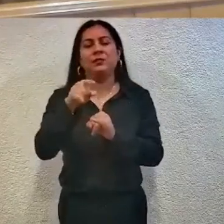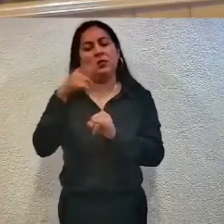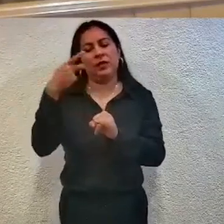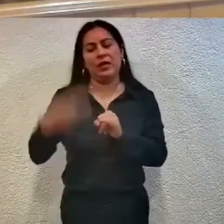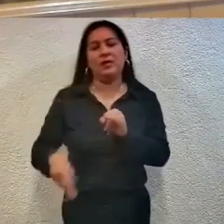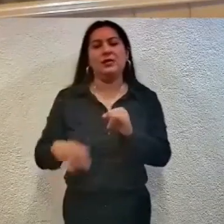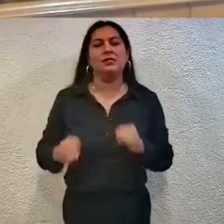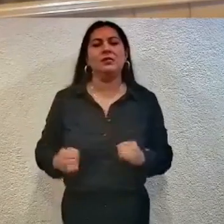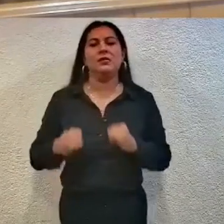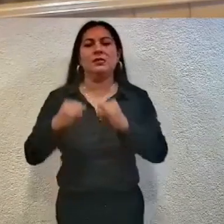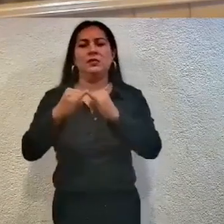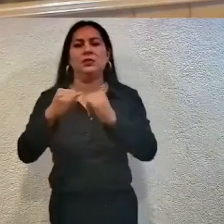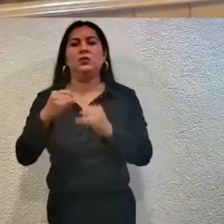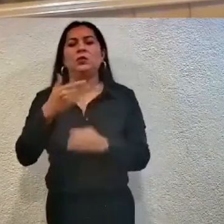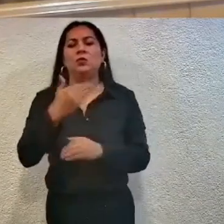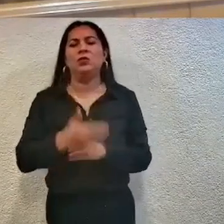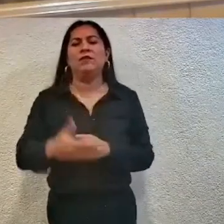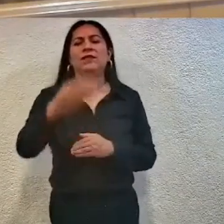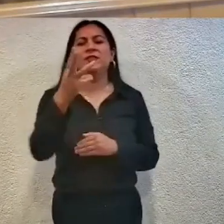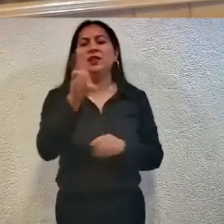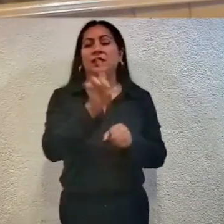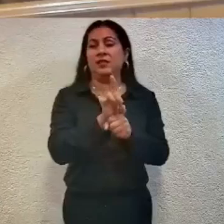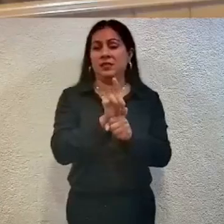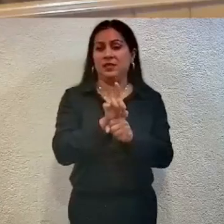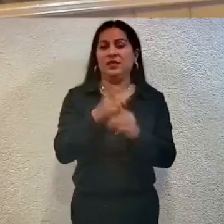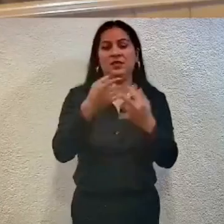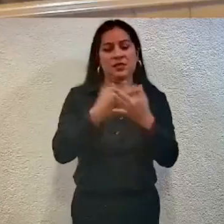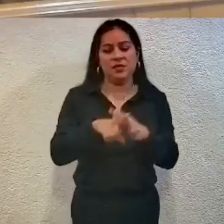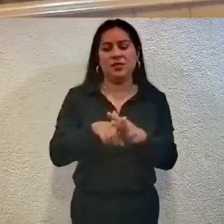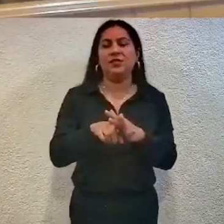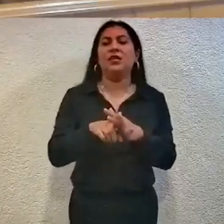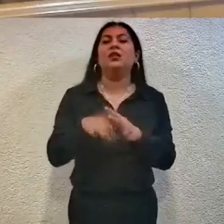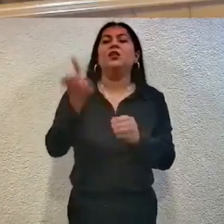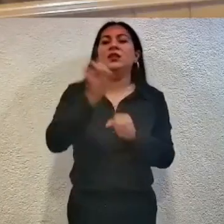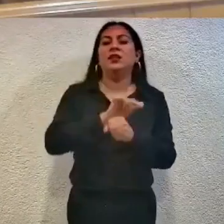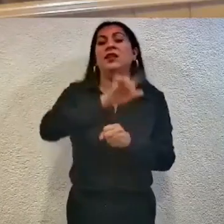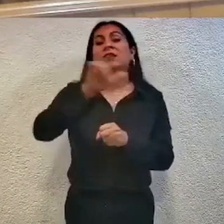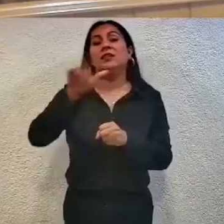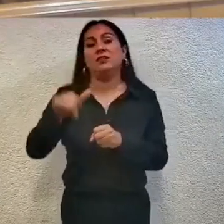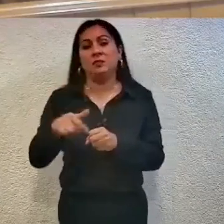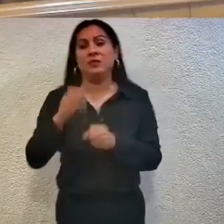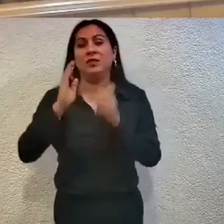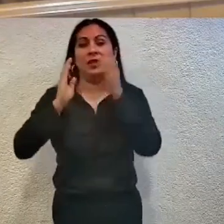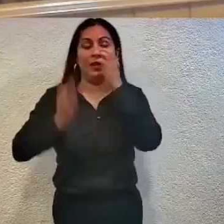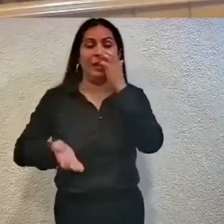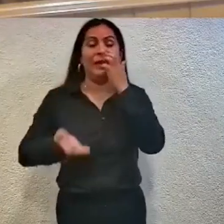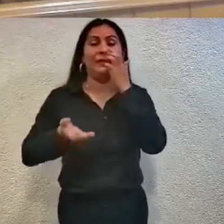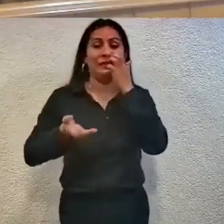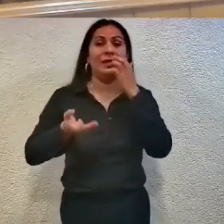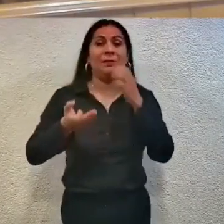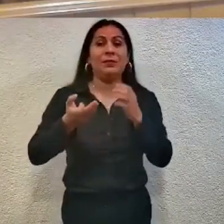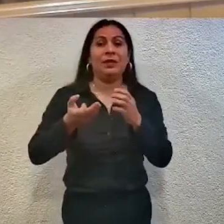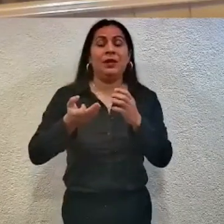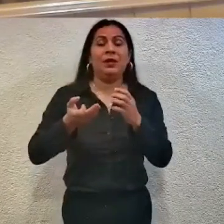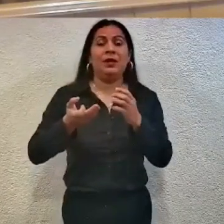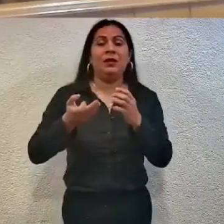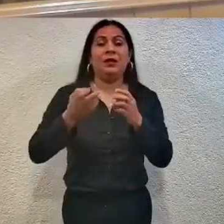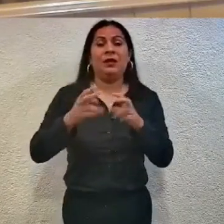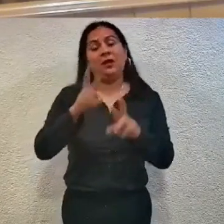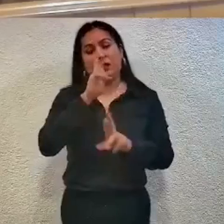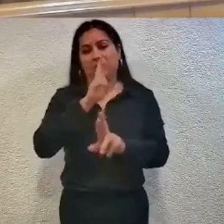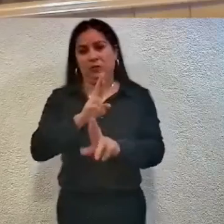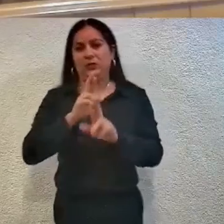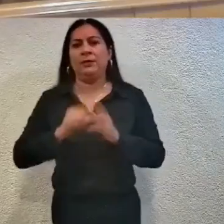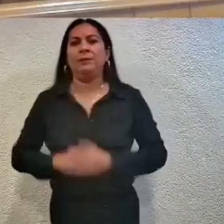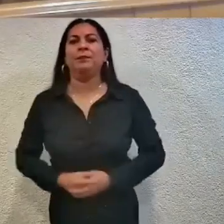oficial y en los estrados de este Tribunal Electoral por un periodo de 3 días a partir del día siguiente a que causa estado